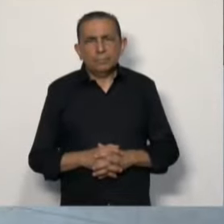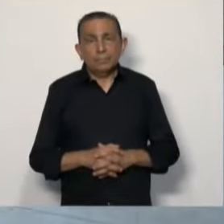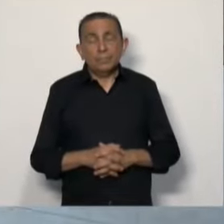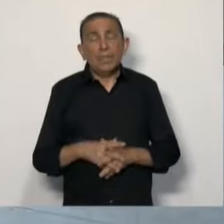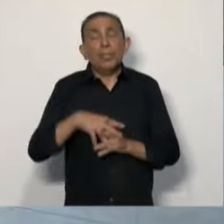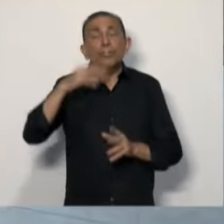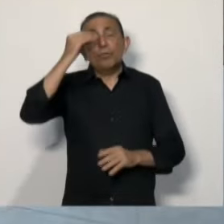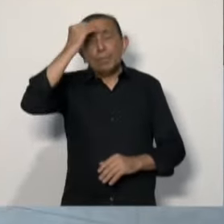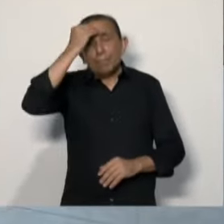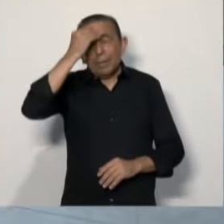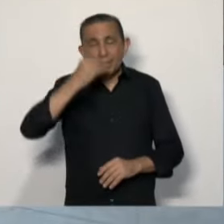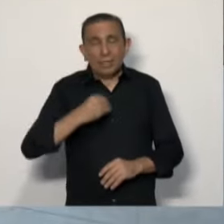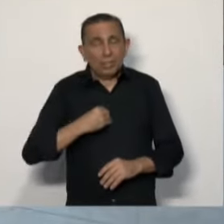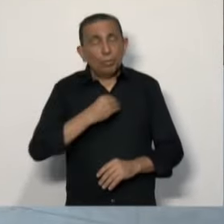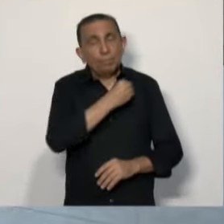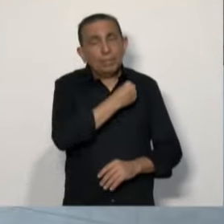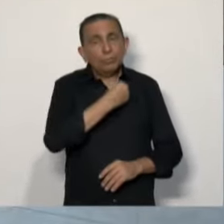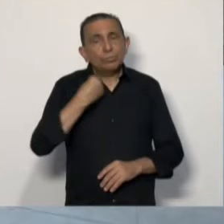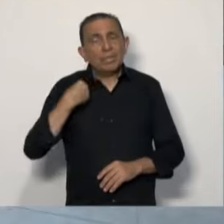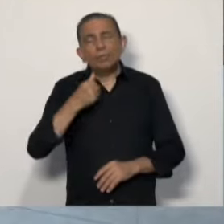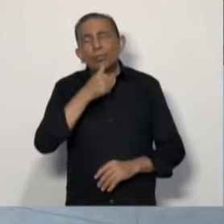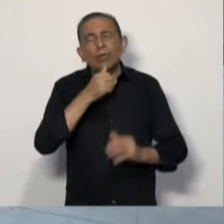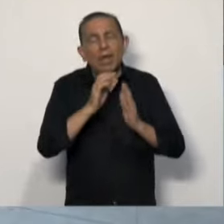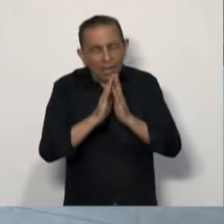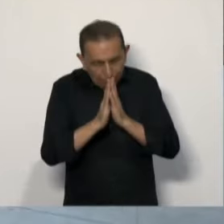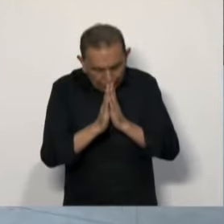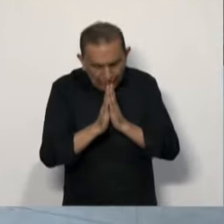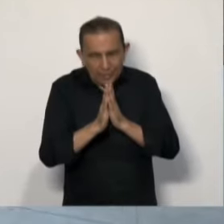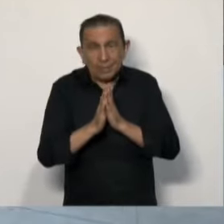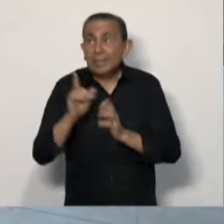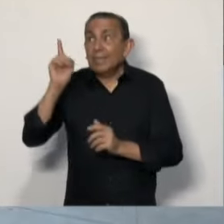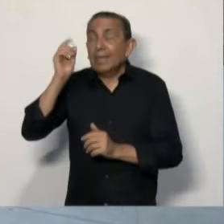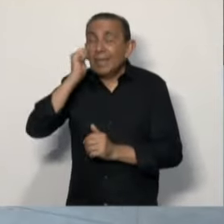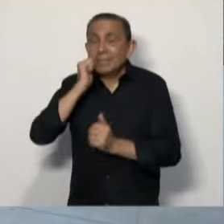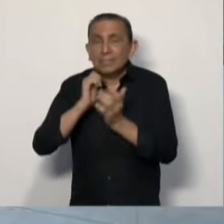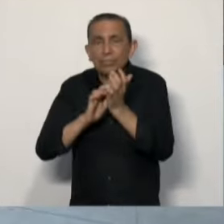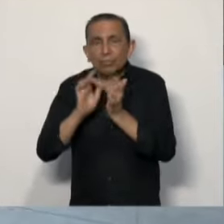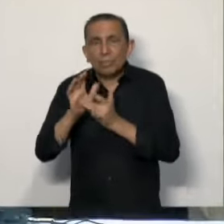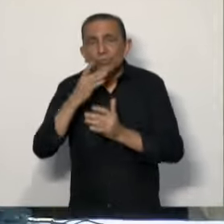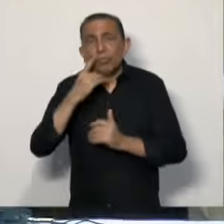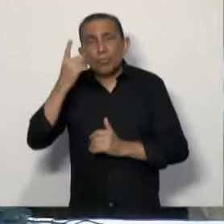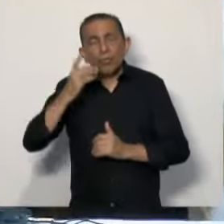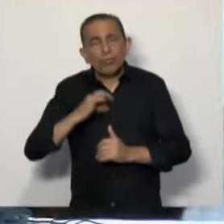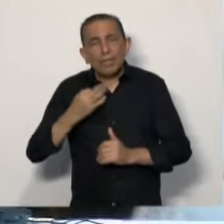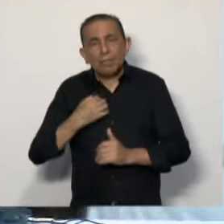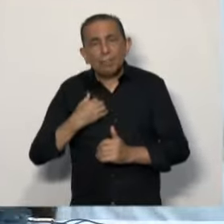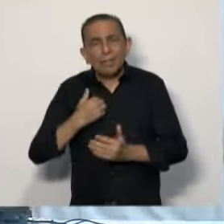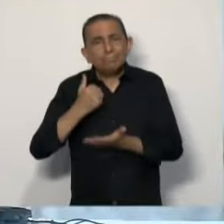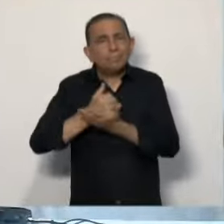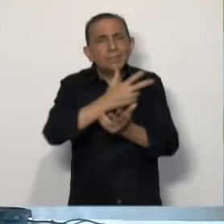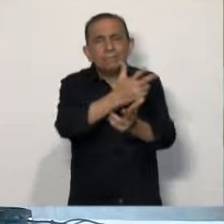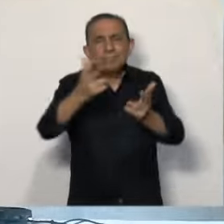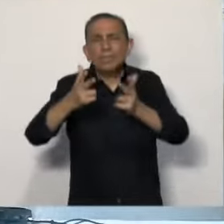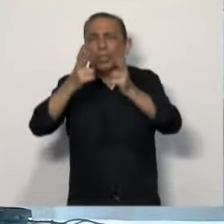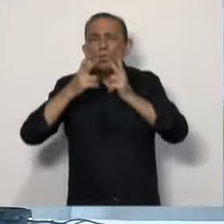En el nombre del Padre, del Hijo y del Espíritu Santo, que el Señor Jesús, Dios de la vida, esté con cada uno